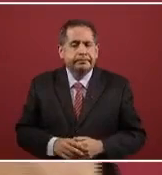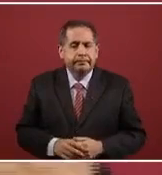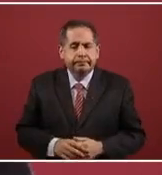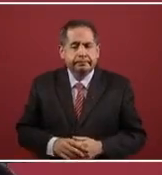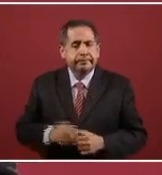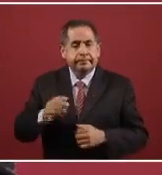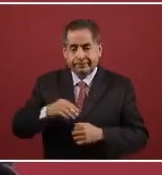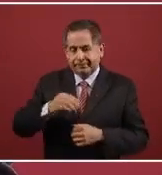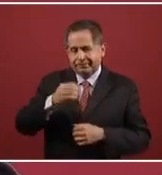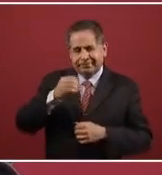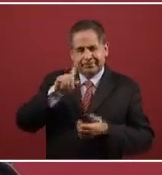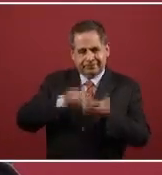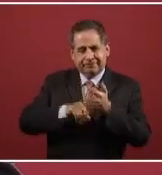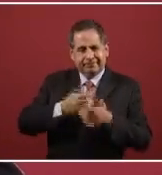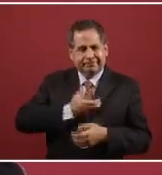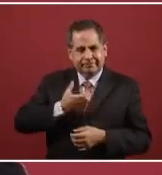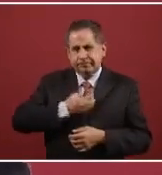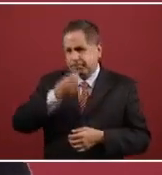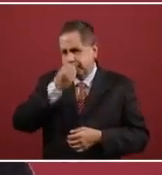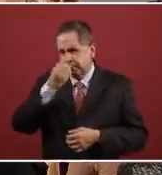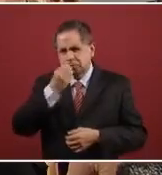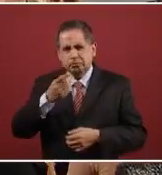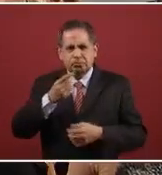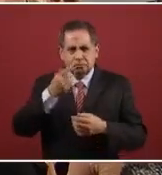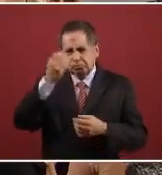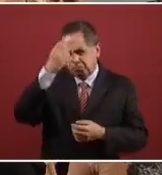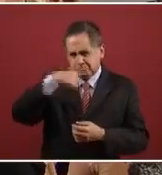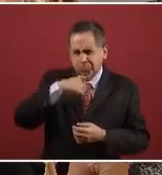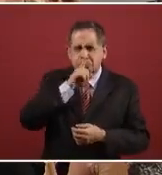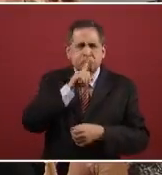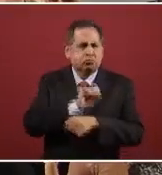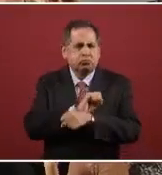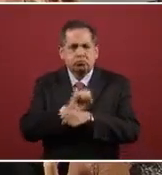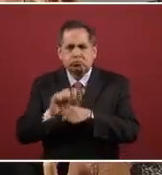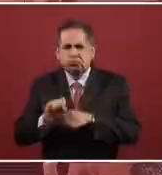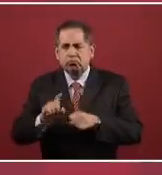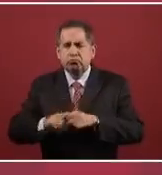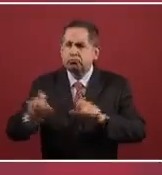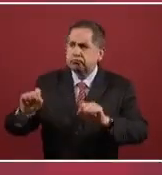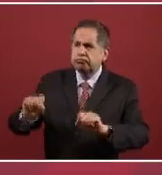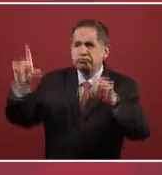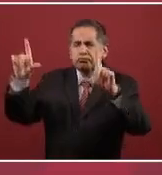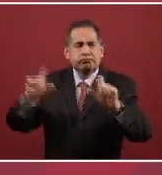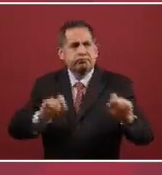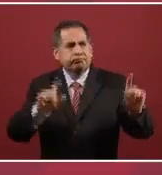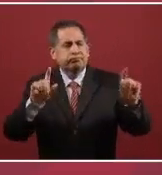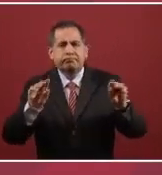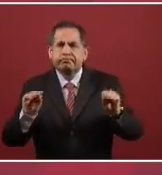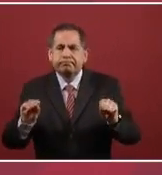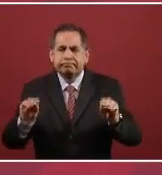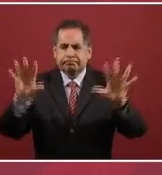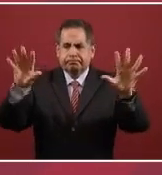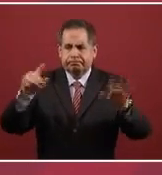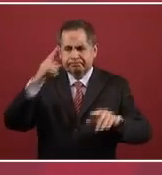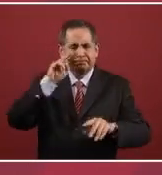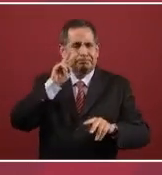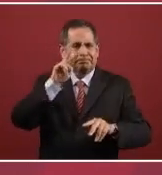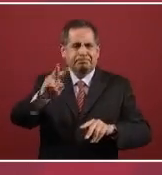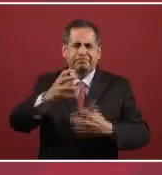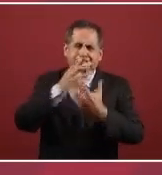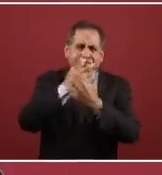una recepción muy sencilla. Desde aquí habrá un par de pantallas para poder ver el grito